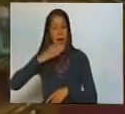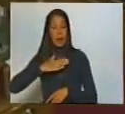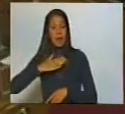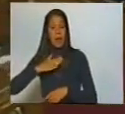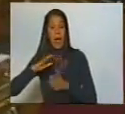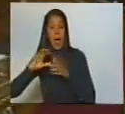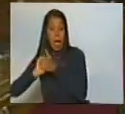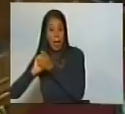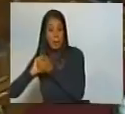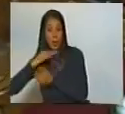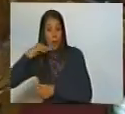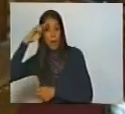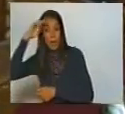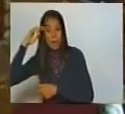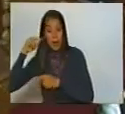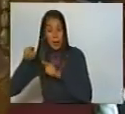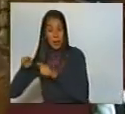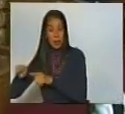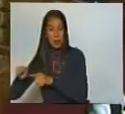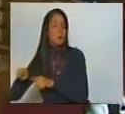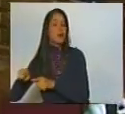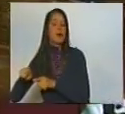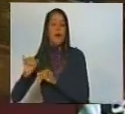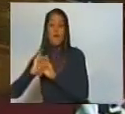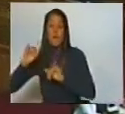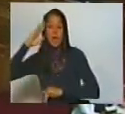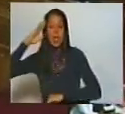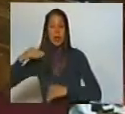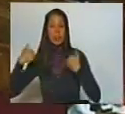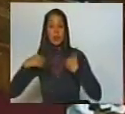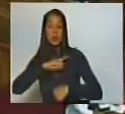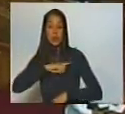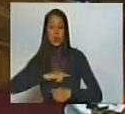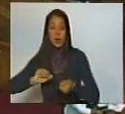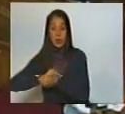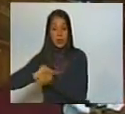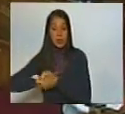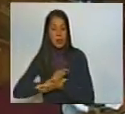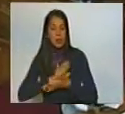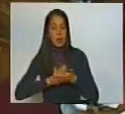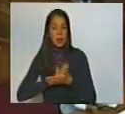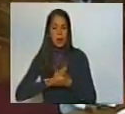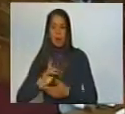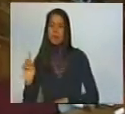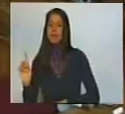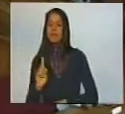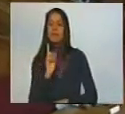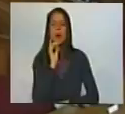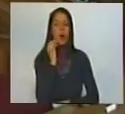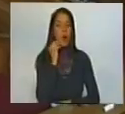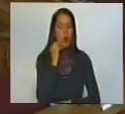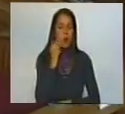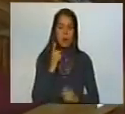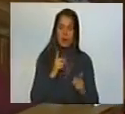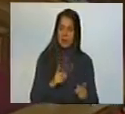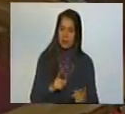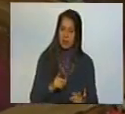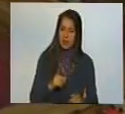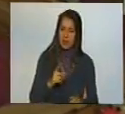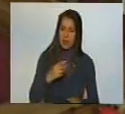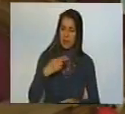nuestro, cuando después de caída la dictadura regresó a su casa, su papá le dijo, caramba, pero papeles sí tumban